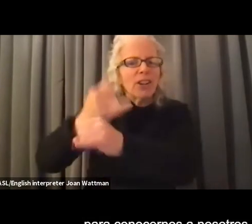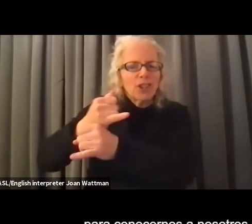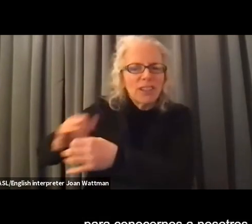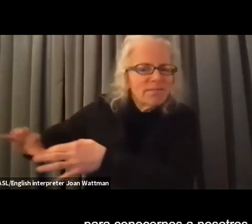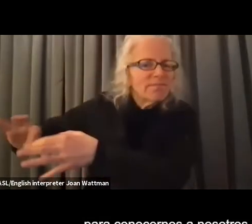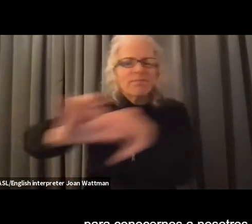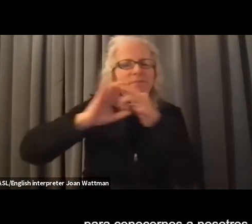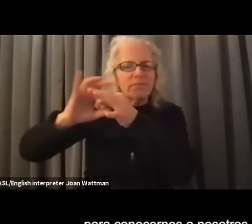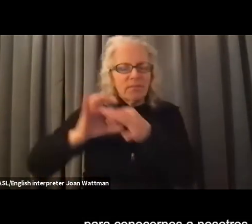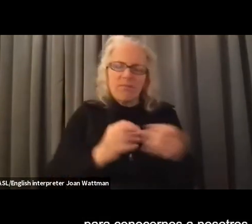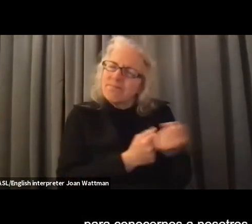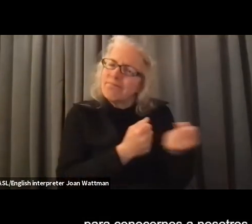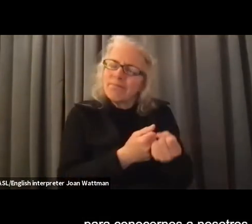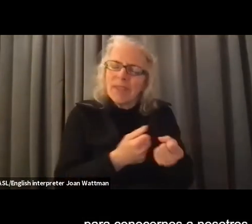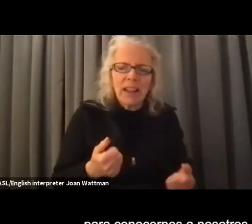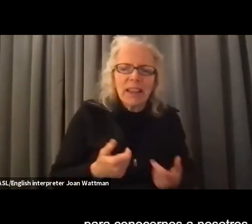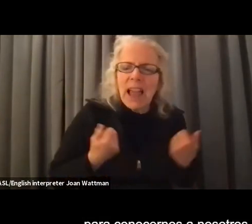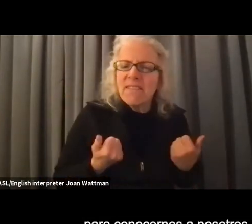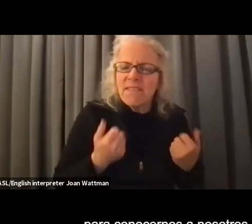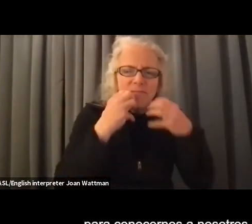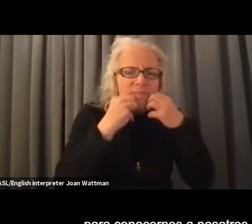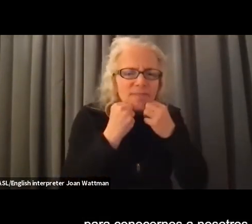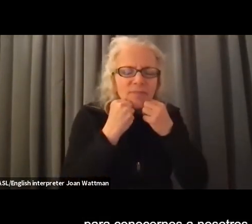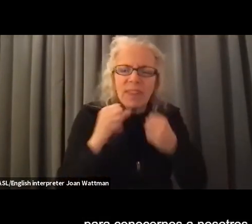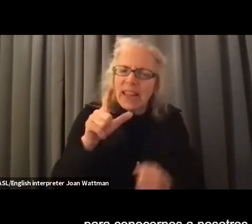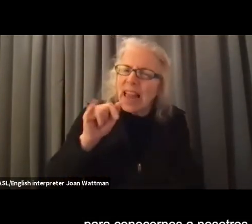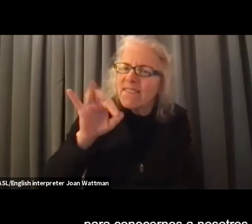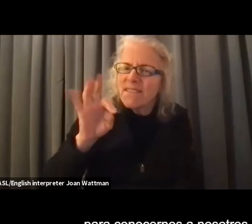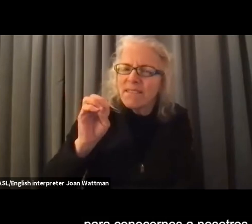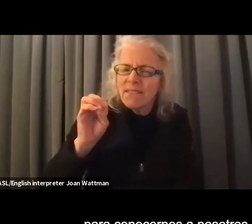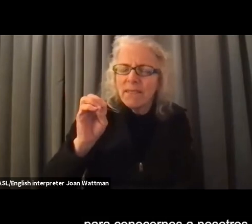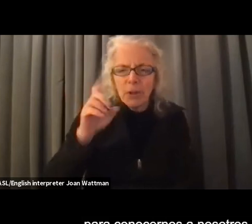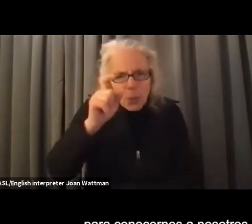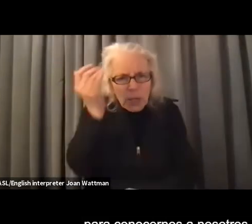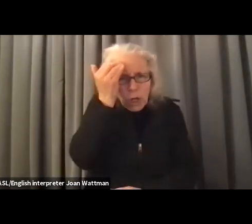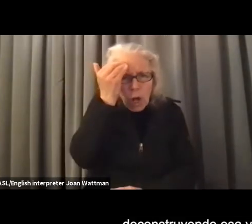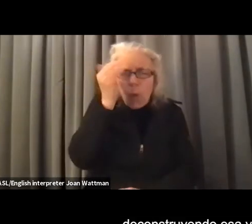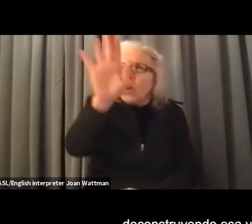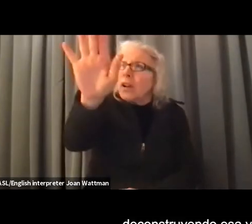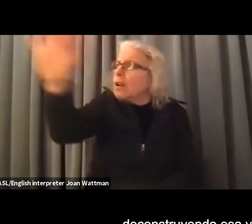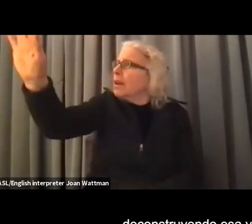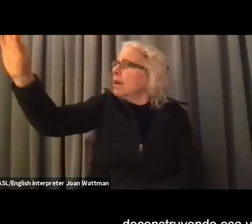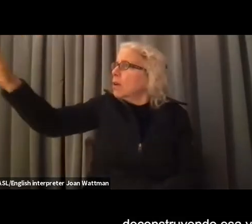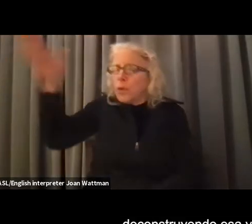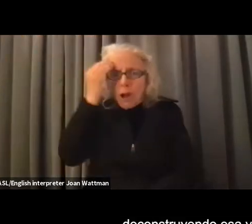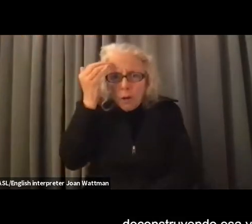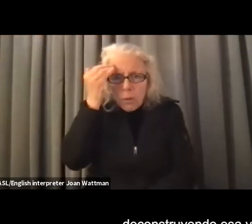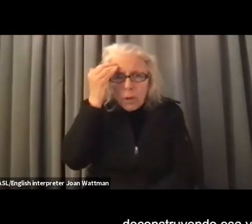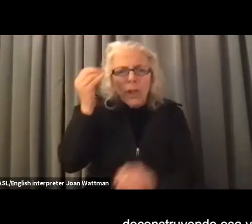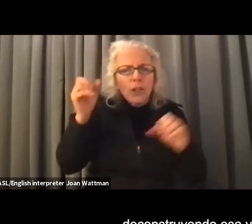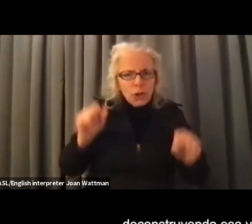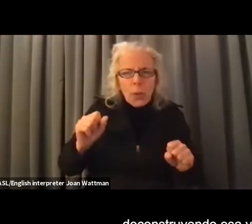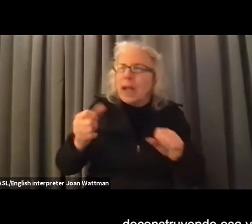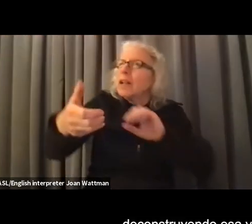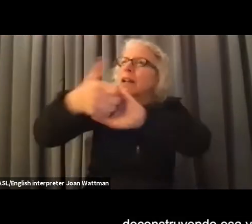conocernos qué está pasando en cada lugar para tejer desde ahí estrategias que nos impliquen de construir esa